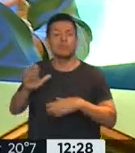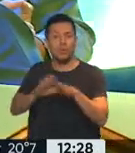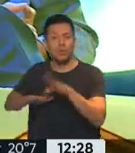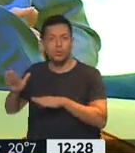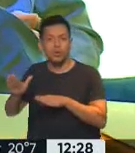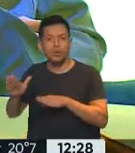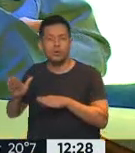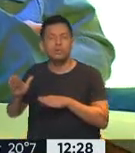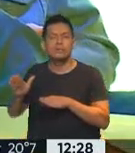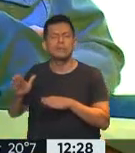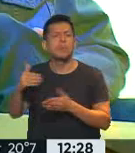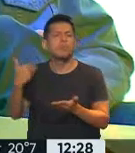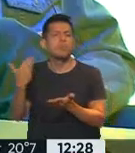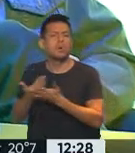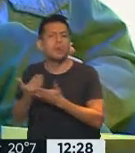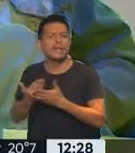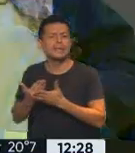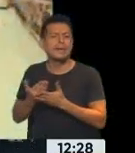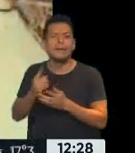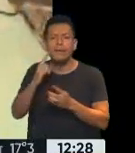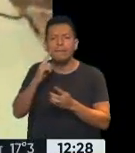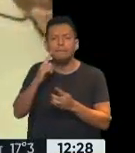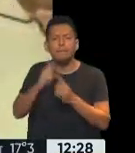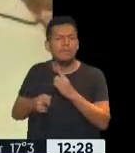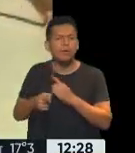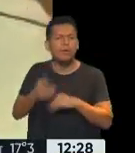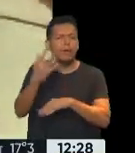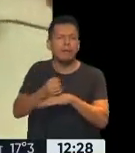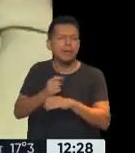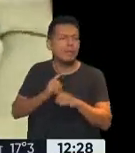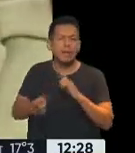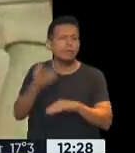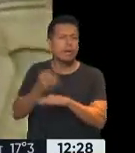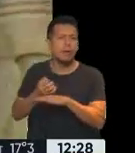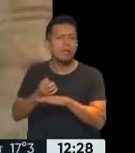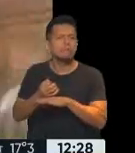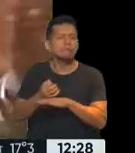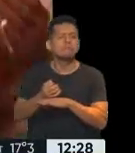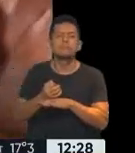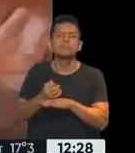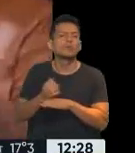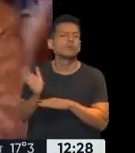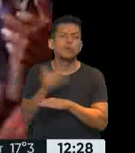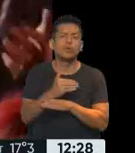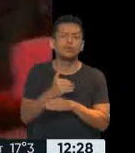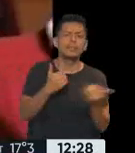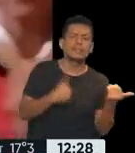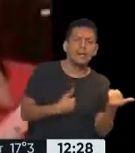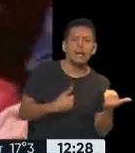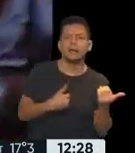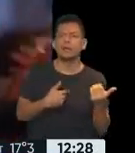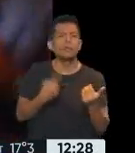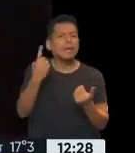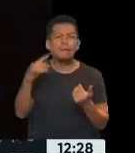vez que llegamos al estudio, grabarlo todo en vivo, en simultáneo, en los seis, las voces, los solos de guitarra, todo en una sola